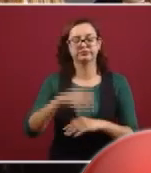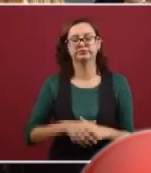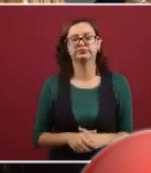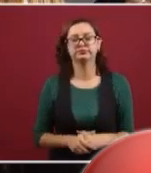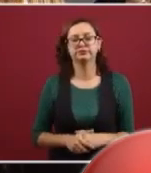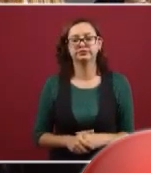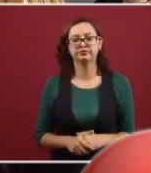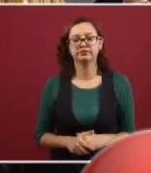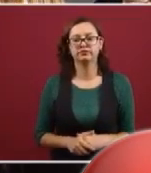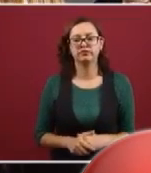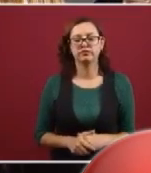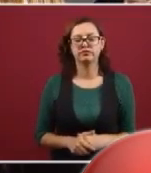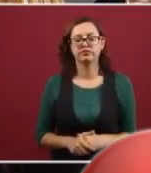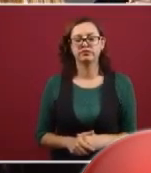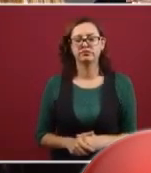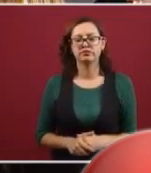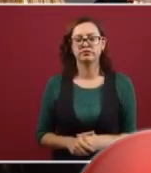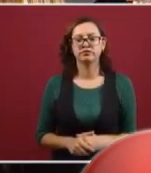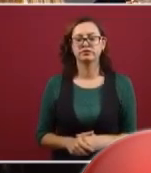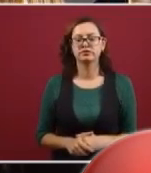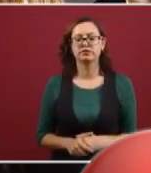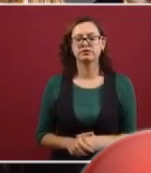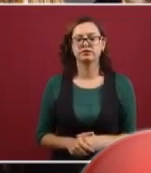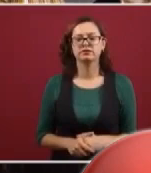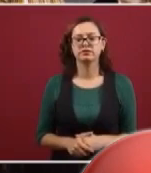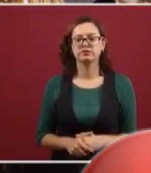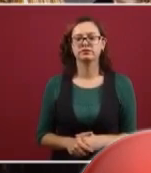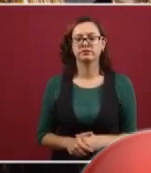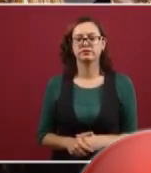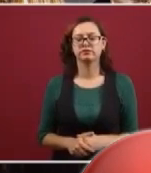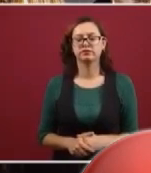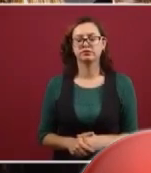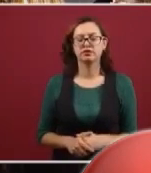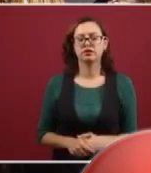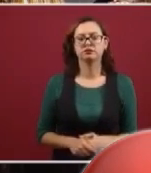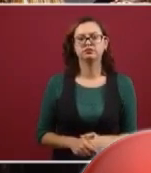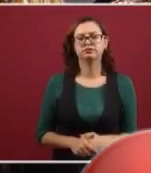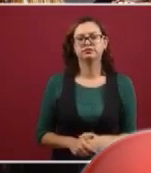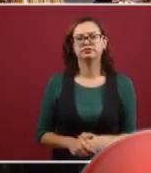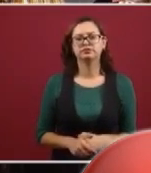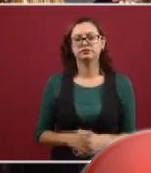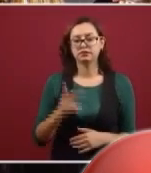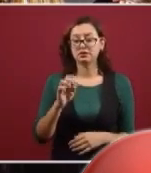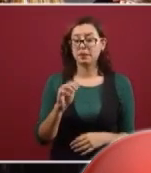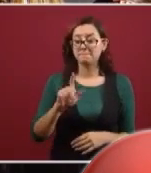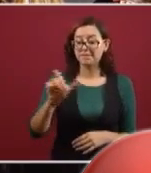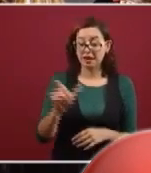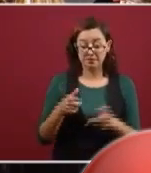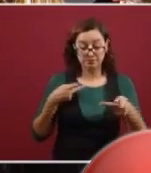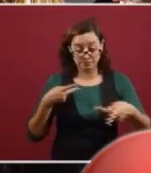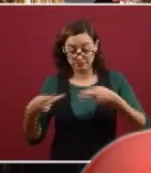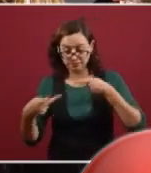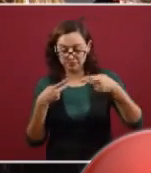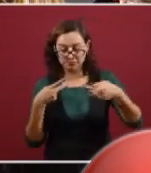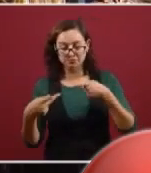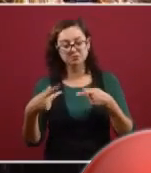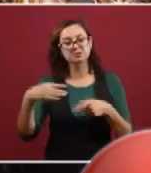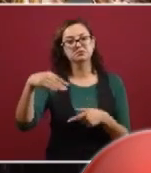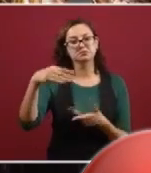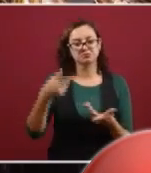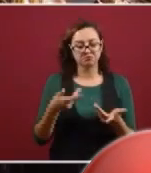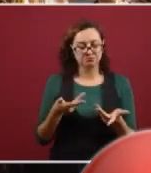De esta forma, con esta estrategia integral, Petróleos Mexicanos logra su